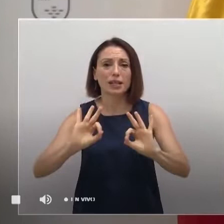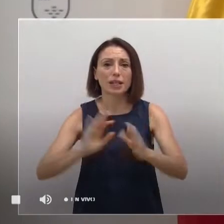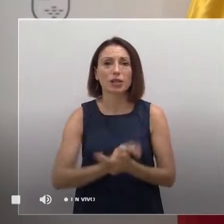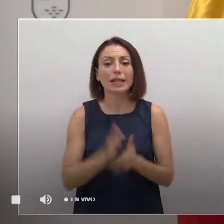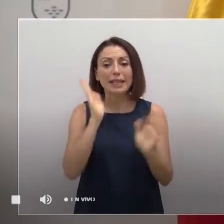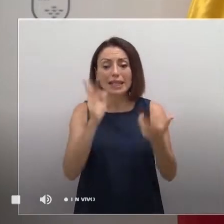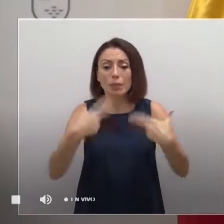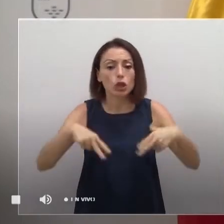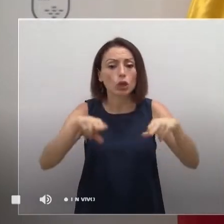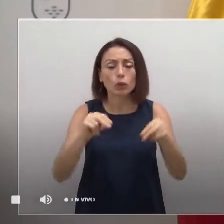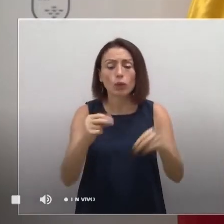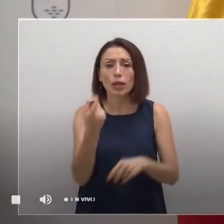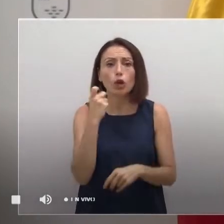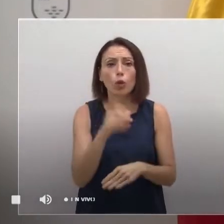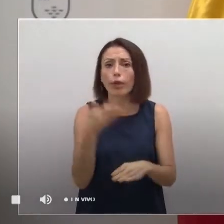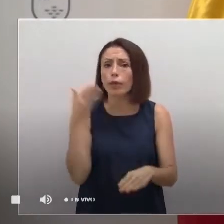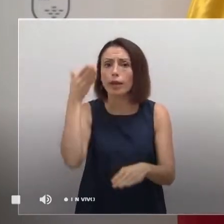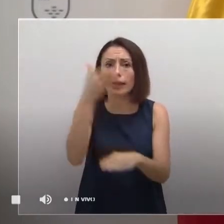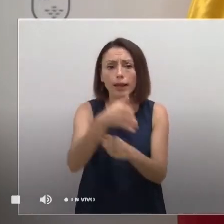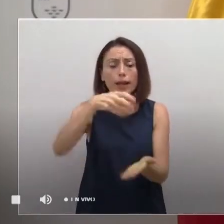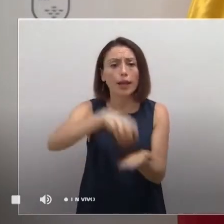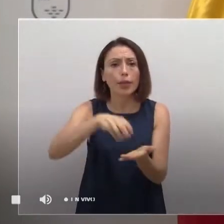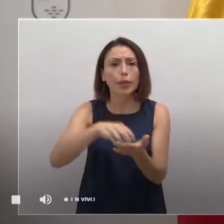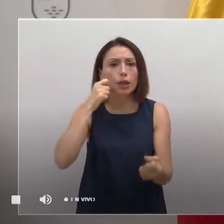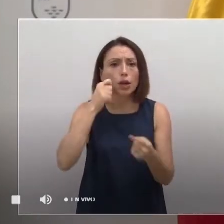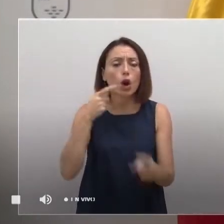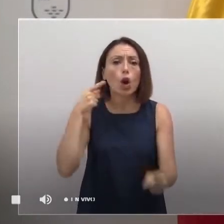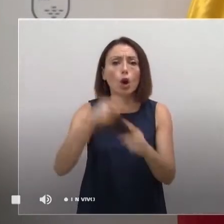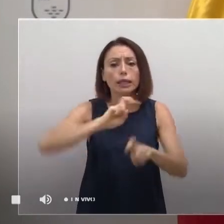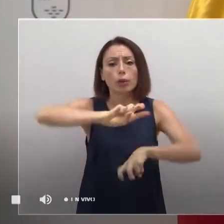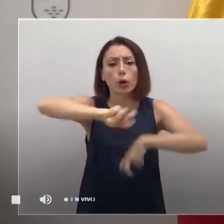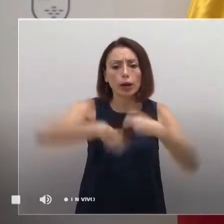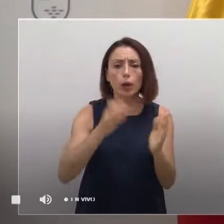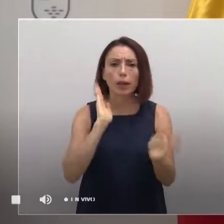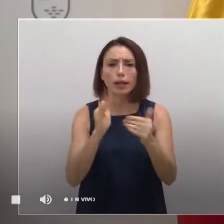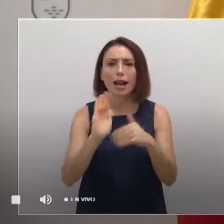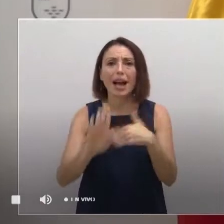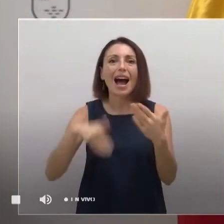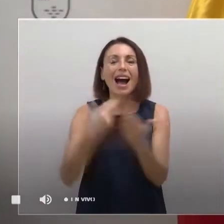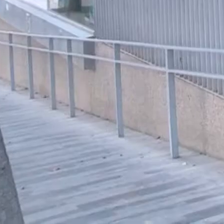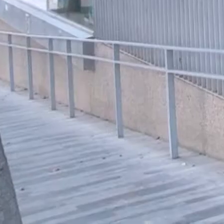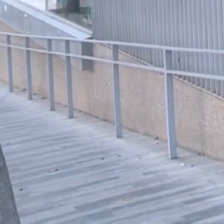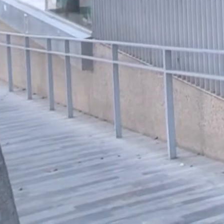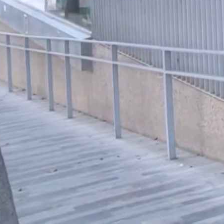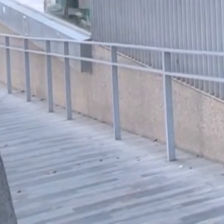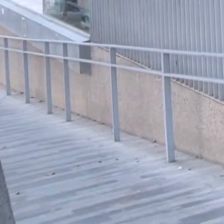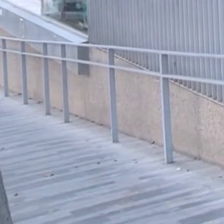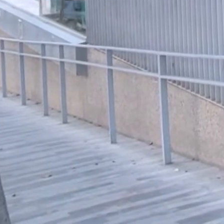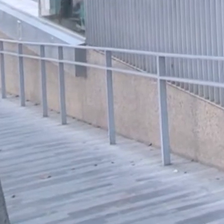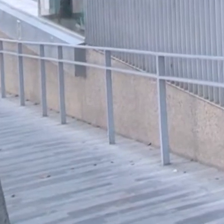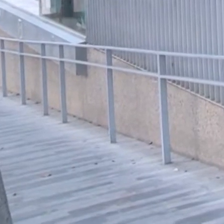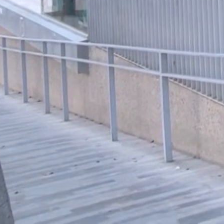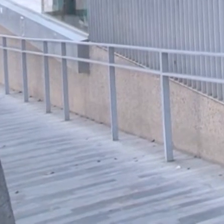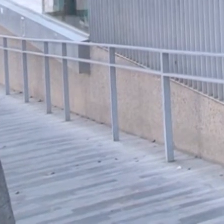tratamiento tengan que desplazarse a los centros para renovar los tratamientos hasta dentro de seis meses una prórroga que